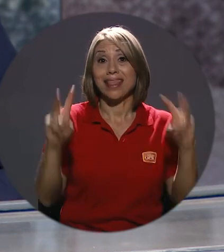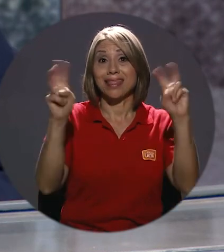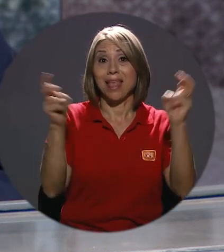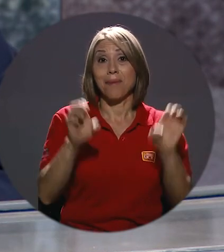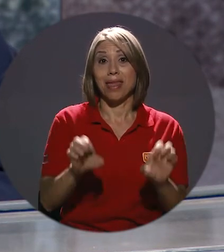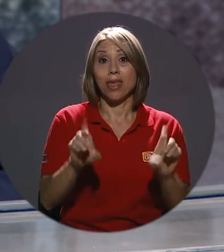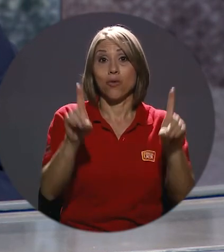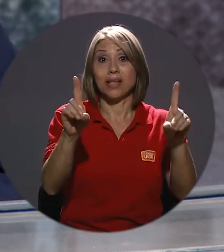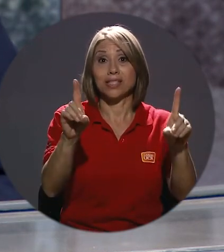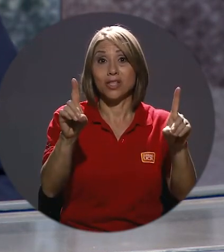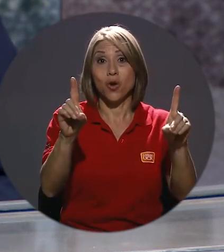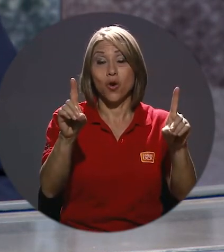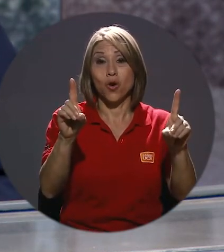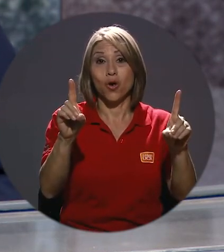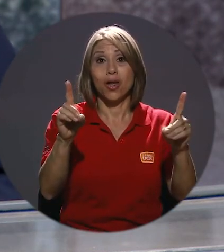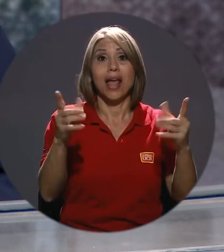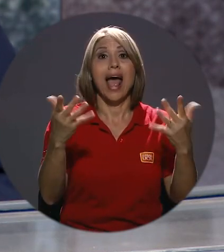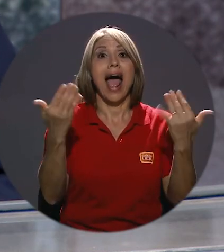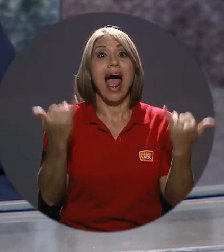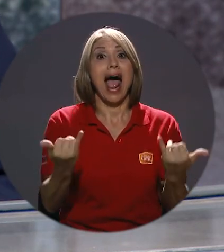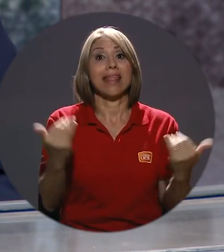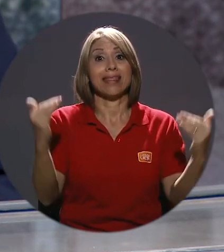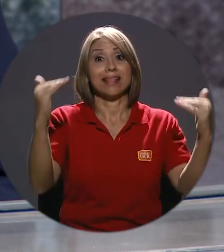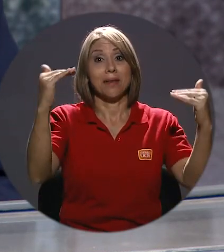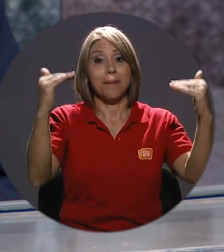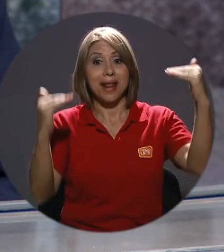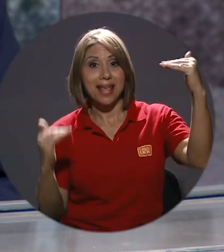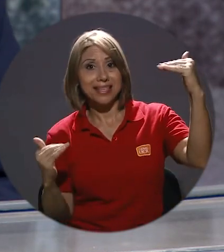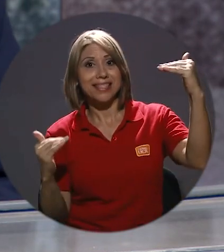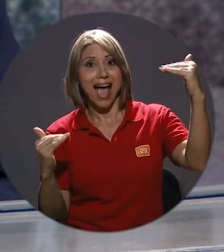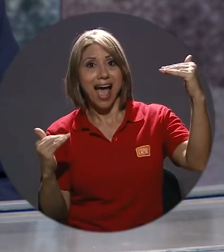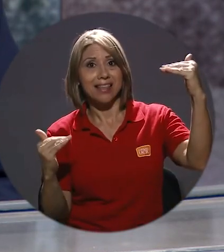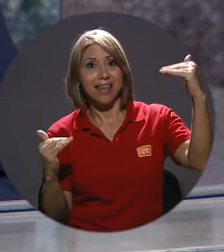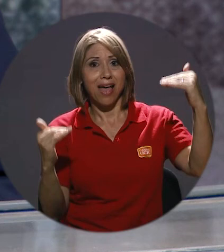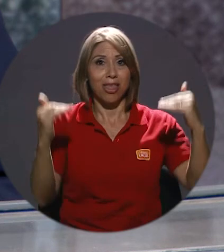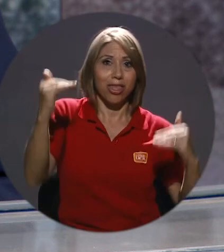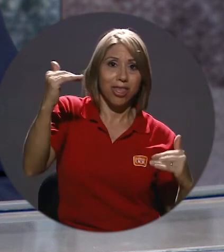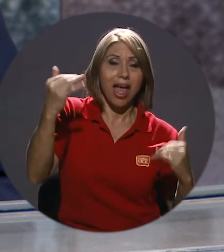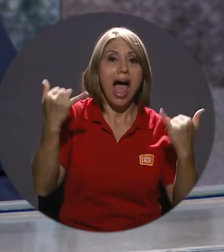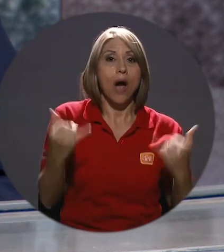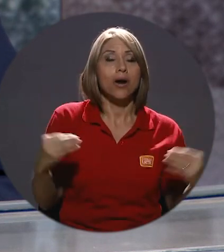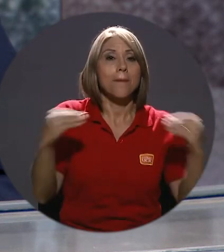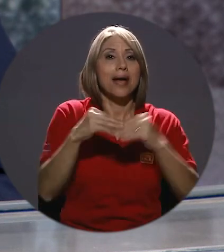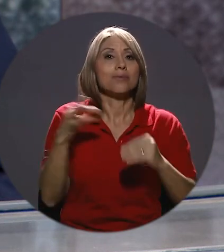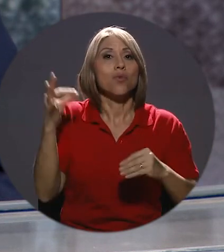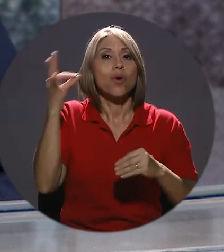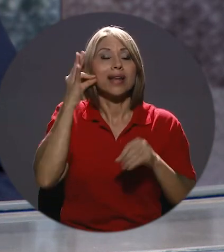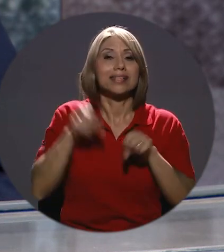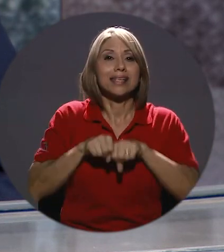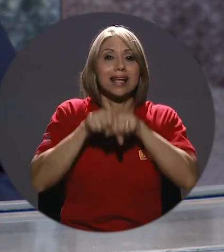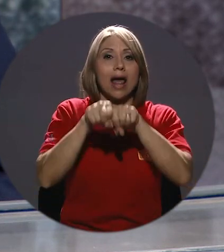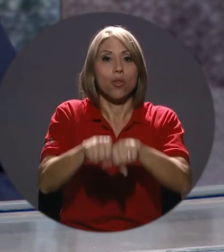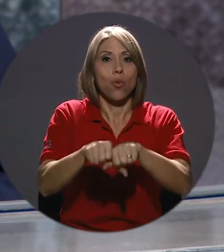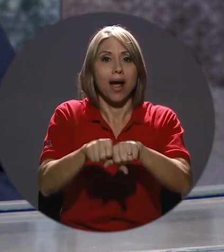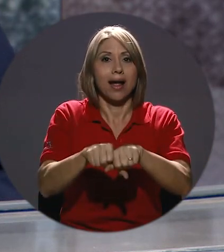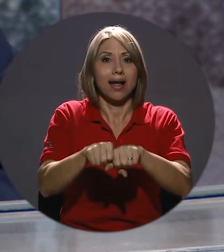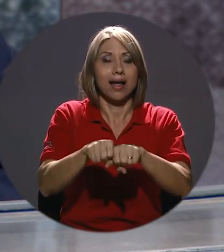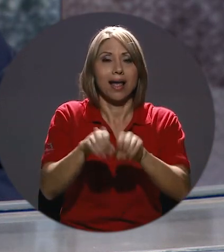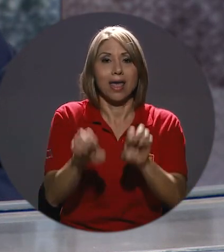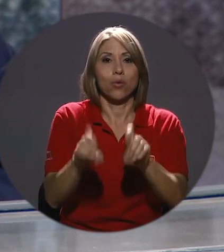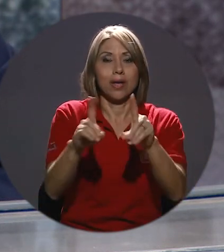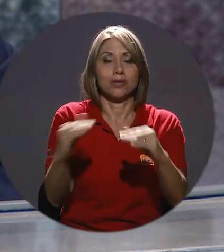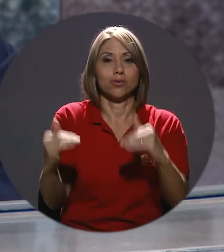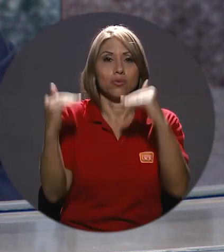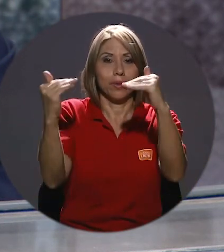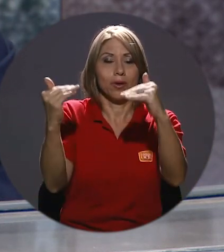vuelto a la inversa, más mujeres se gradúan de niveles superiores que los hombres. Entonces es